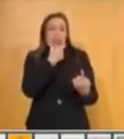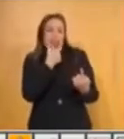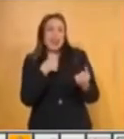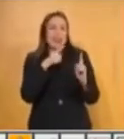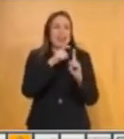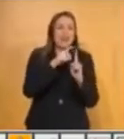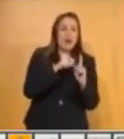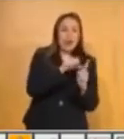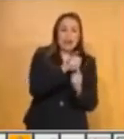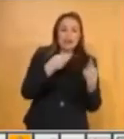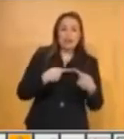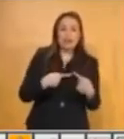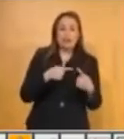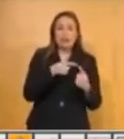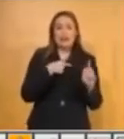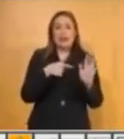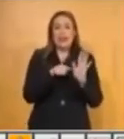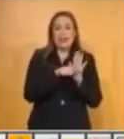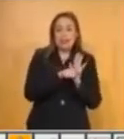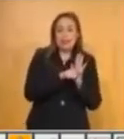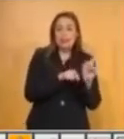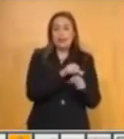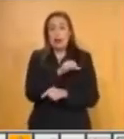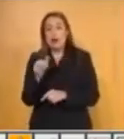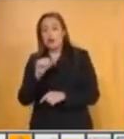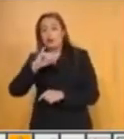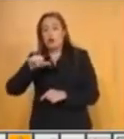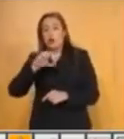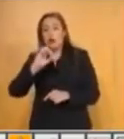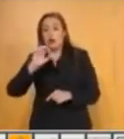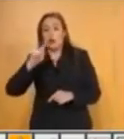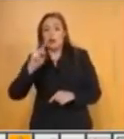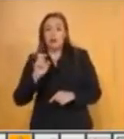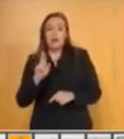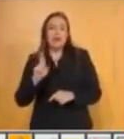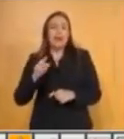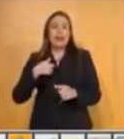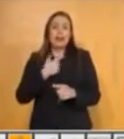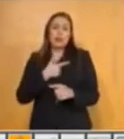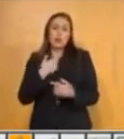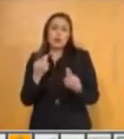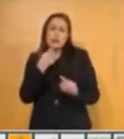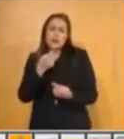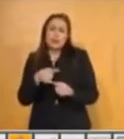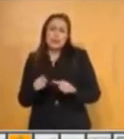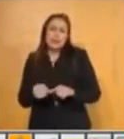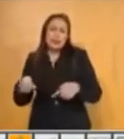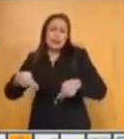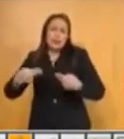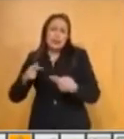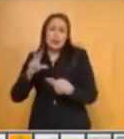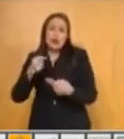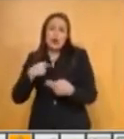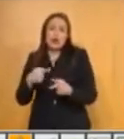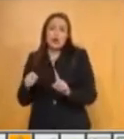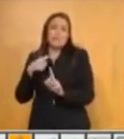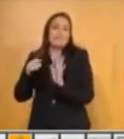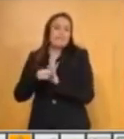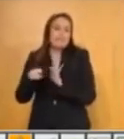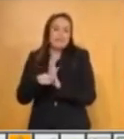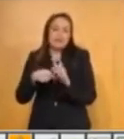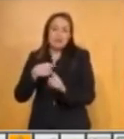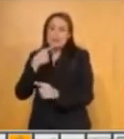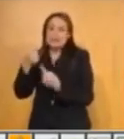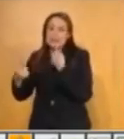podemos decirlo para alguien que hace bromas. Sin embargo, esto no significa que se esté burlando de la persona. Hay gente a la que le gusta hacer bromas y no por